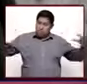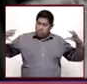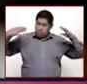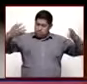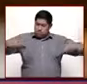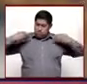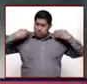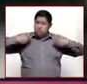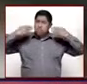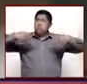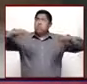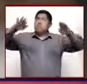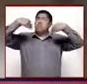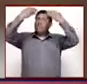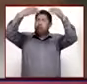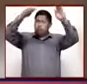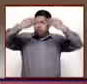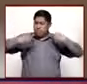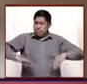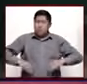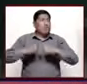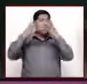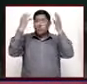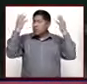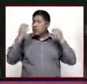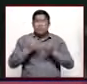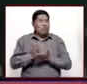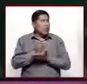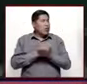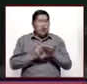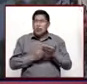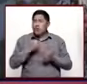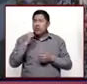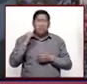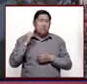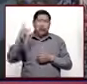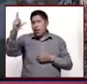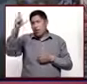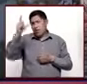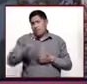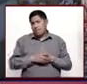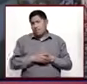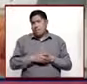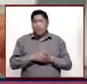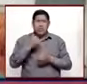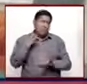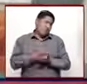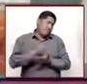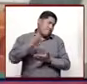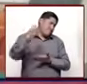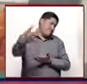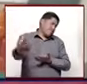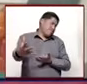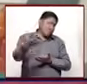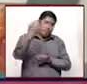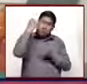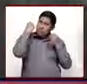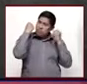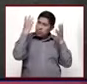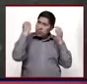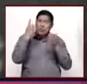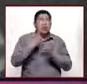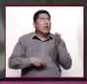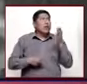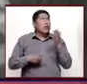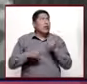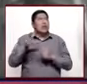imprimir diariamente estos periódicos, esa es la parte terrible, porque ha sido un gasto que sí, durante ¿qué te digo?